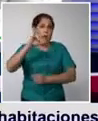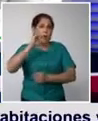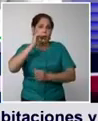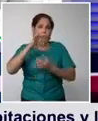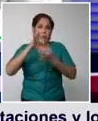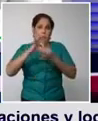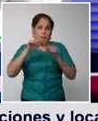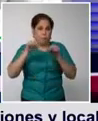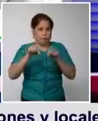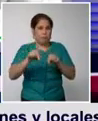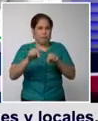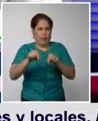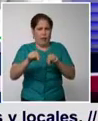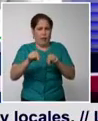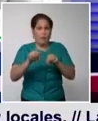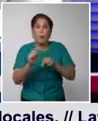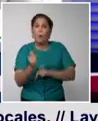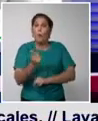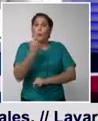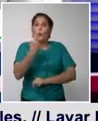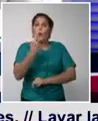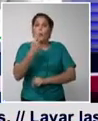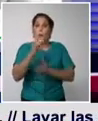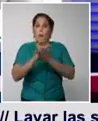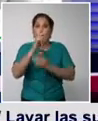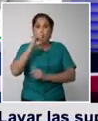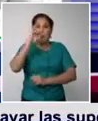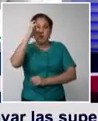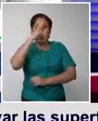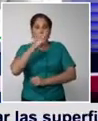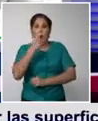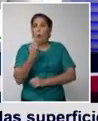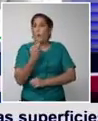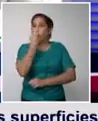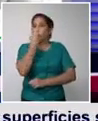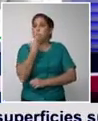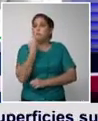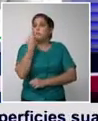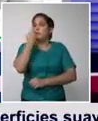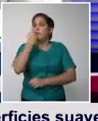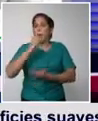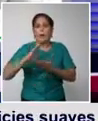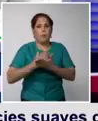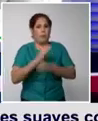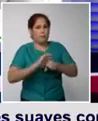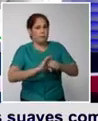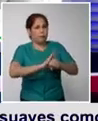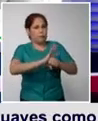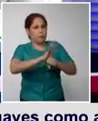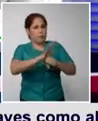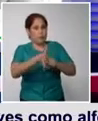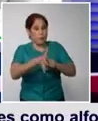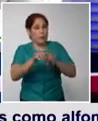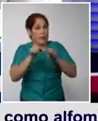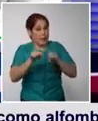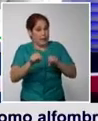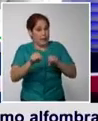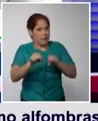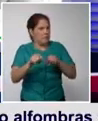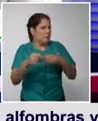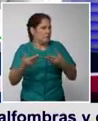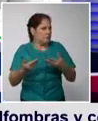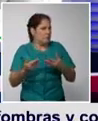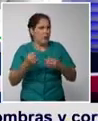Biotecnología, CIGB, el único que apuesta por la vía intranasal para combatir al SARS-CoV-2. ¿Qué será Mambisa? ¿En